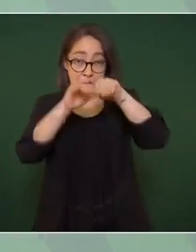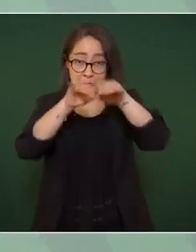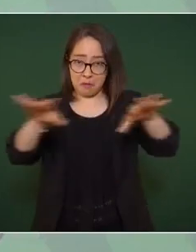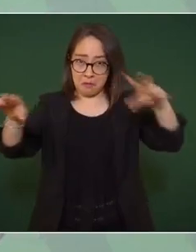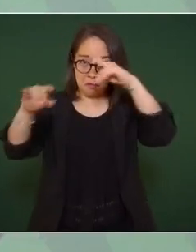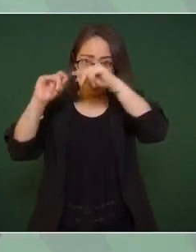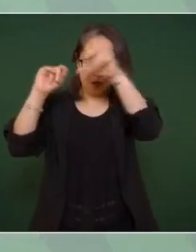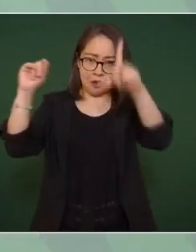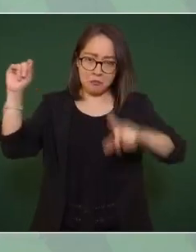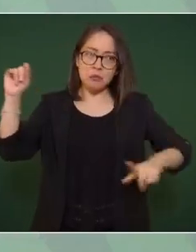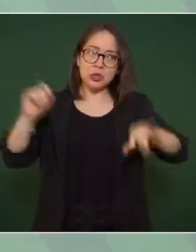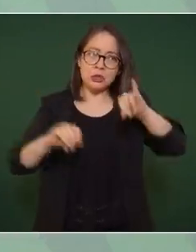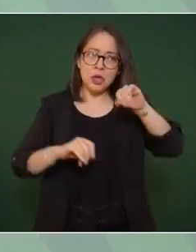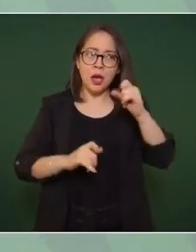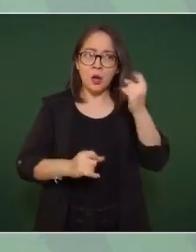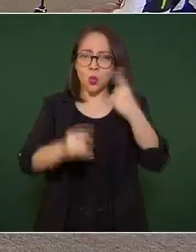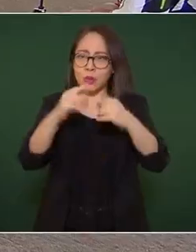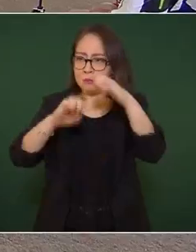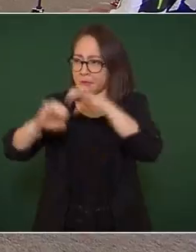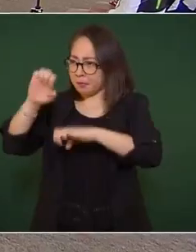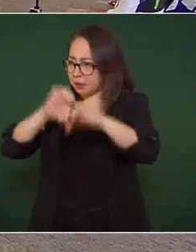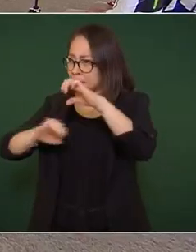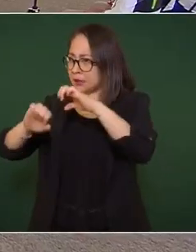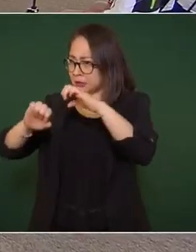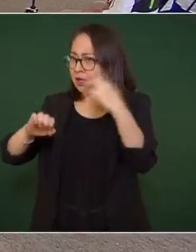hay empresas de radio que tienen